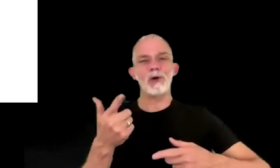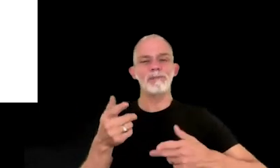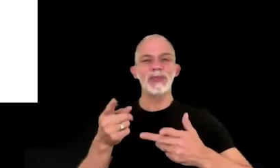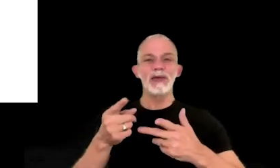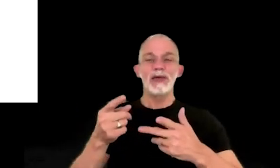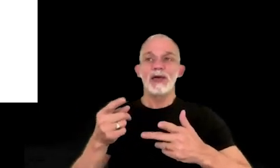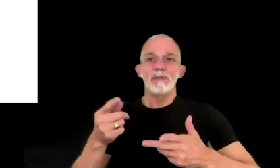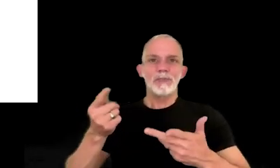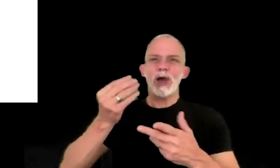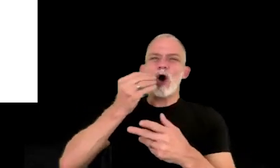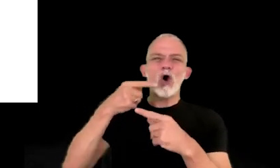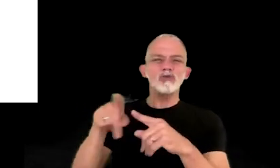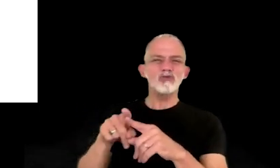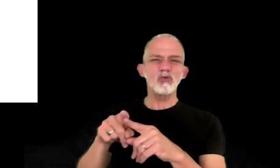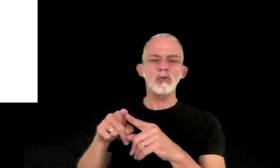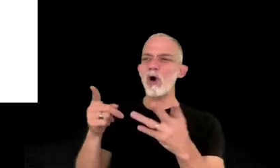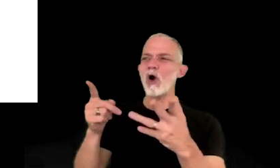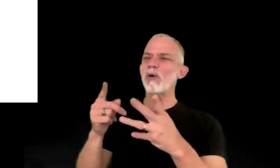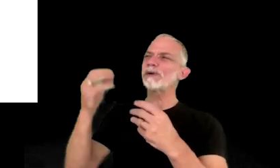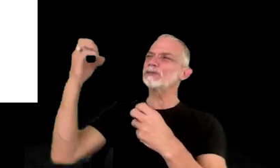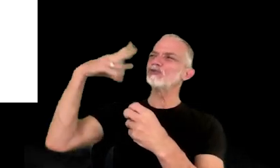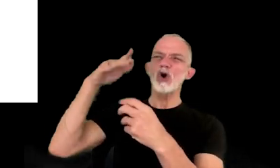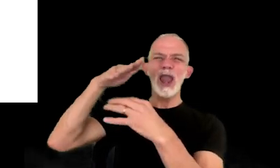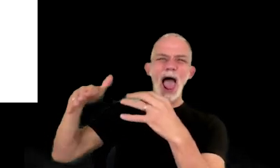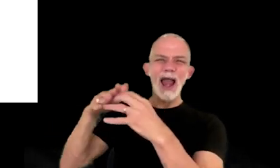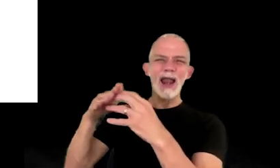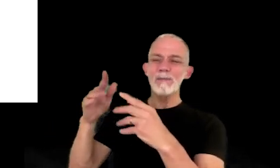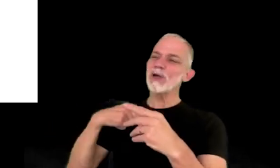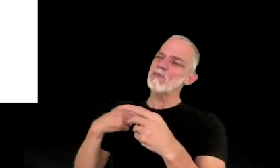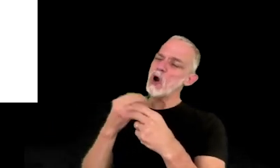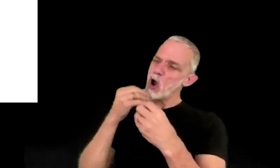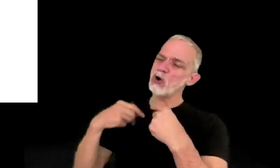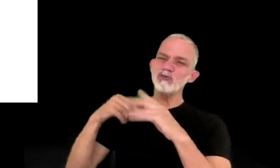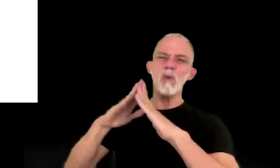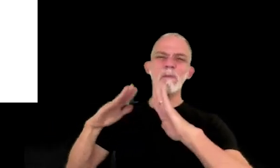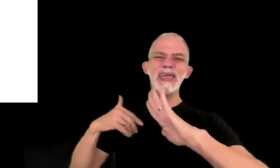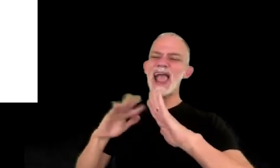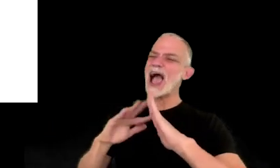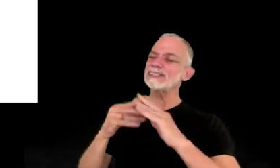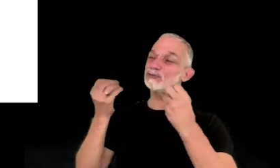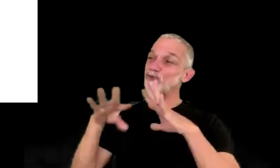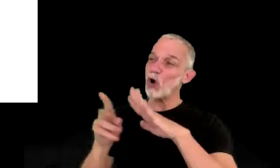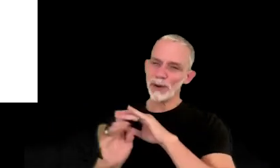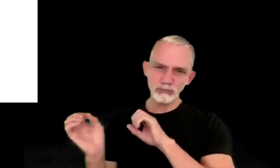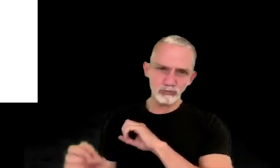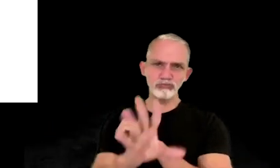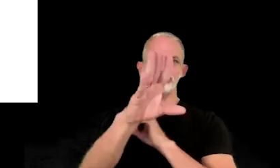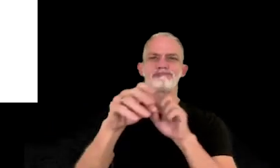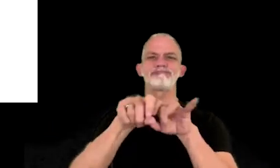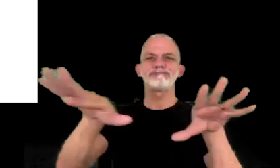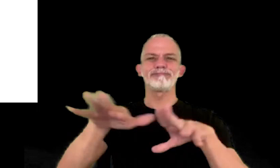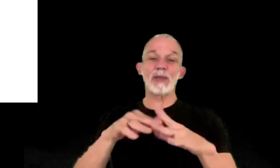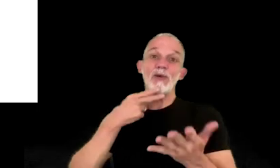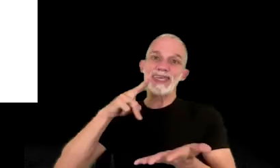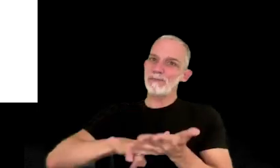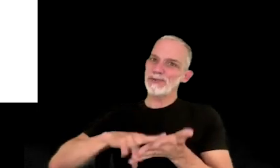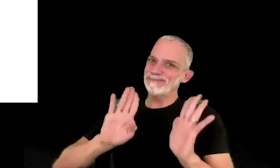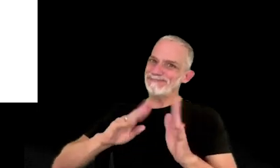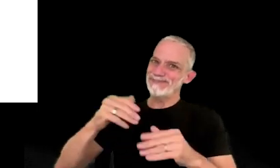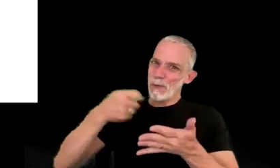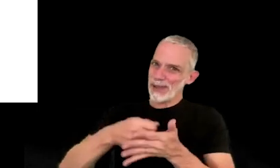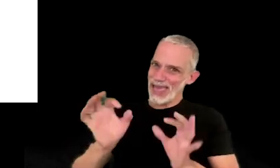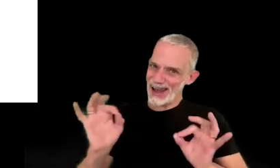pueden hacerlo otra vez utilizando energía solar. Y tienen excepciones en IVA y en ganancias esta venta,